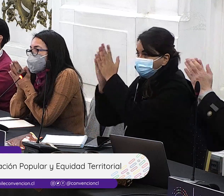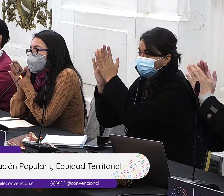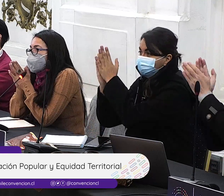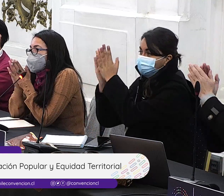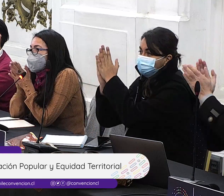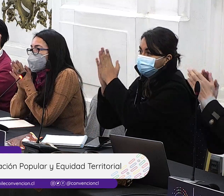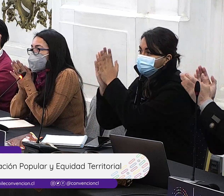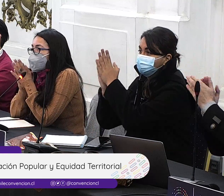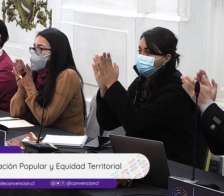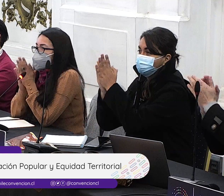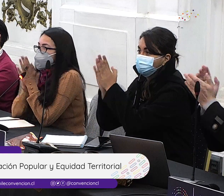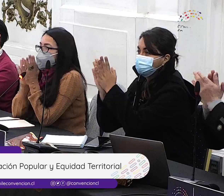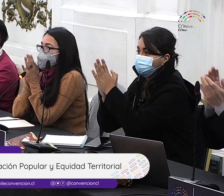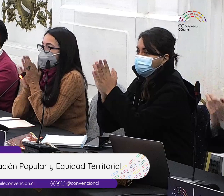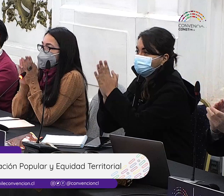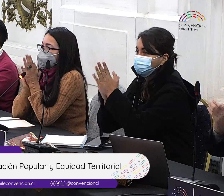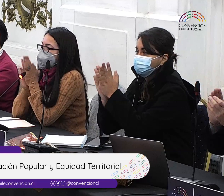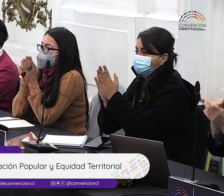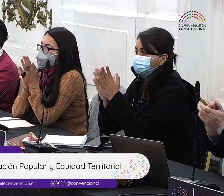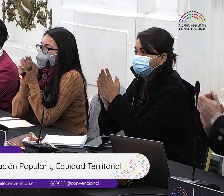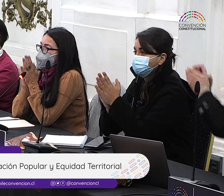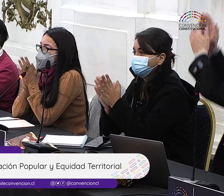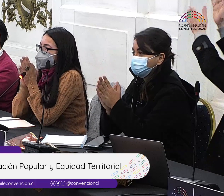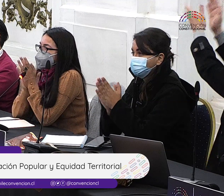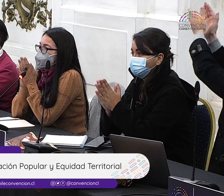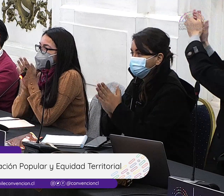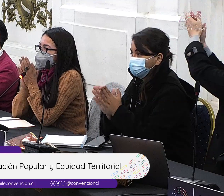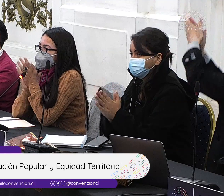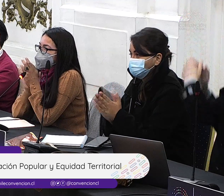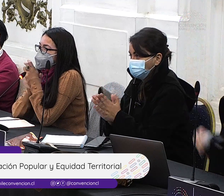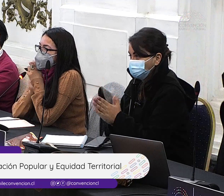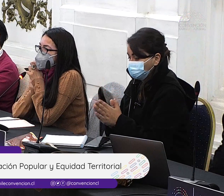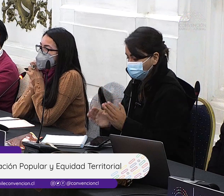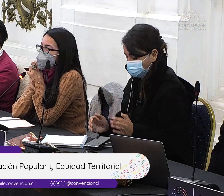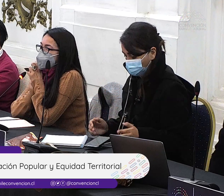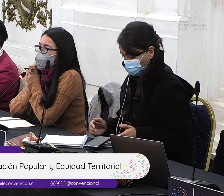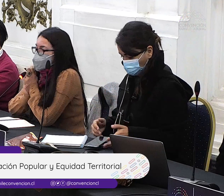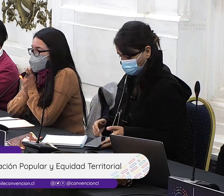muchas gracias por la presentación. No, gracias a ustedes.